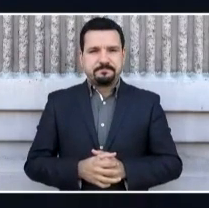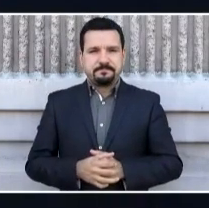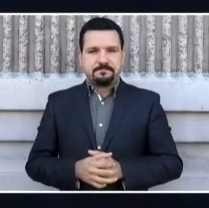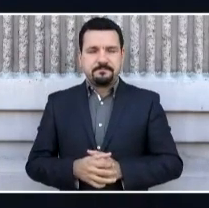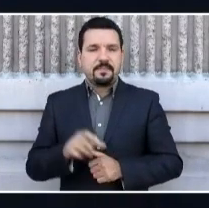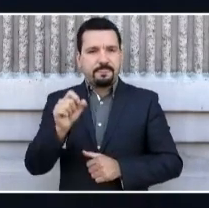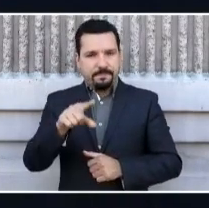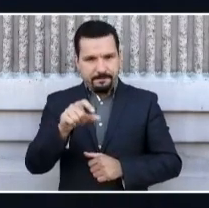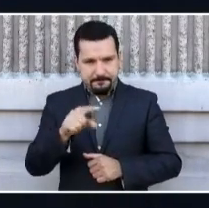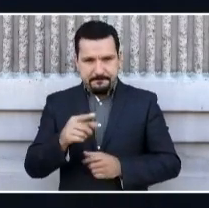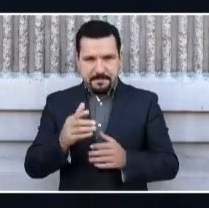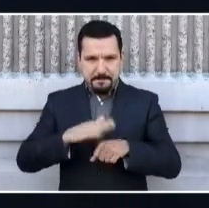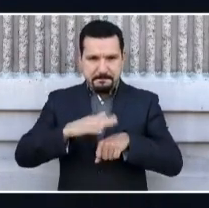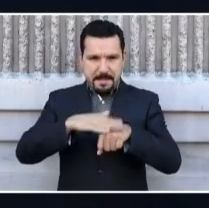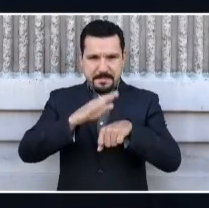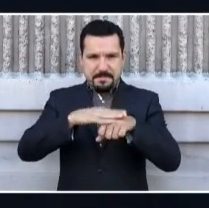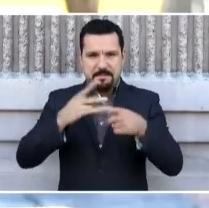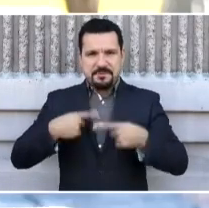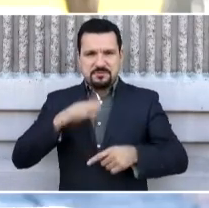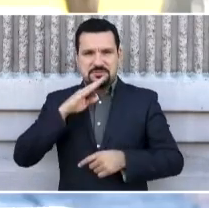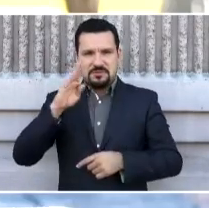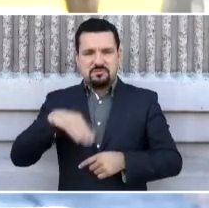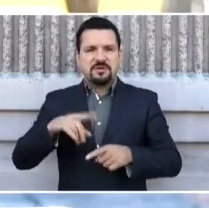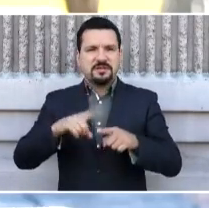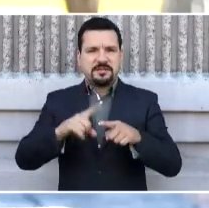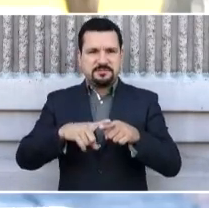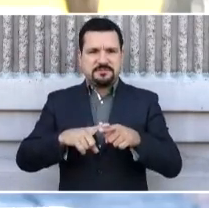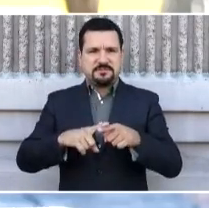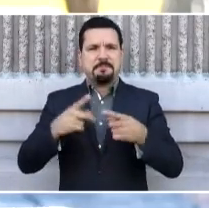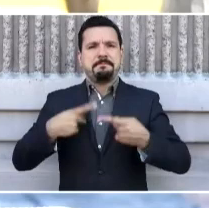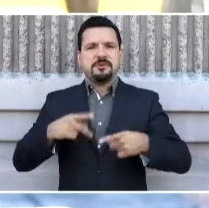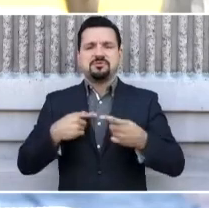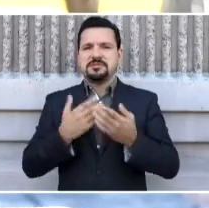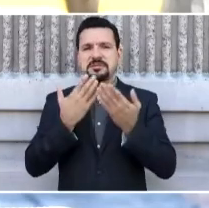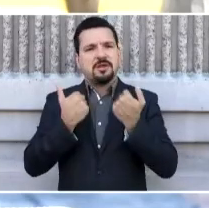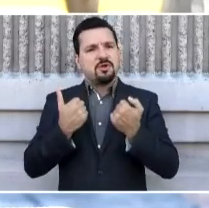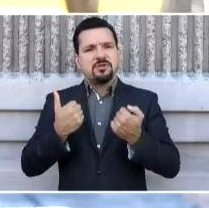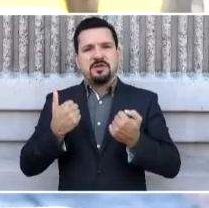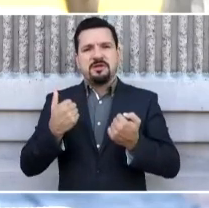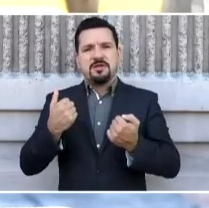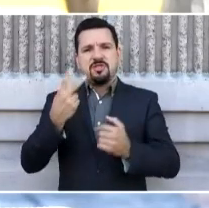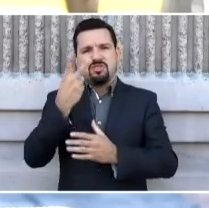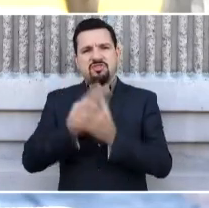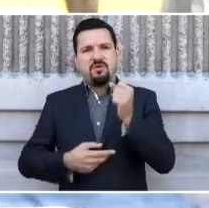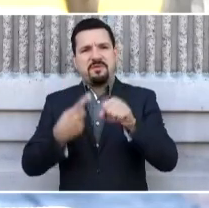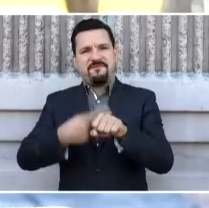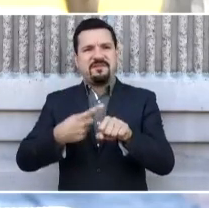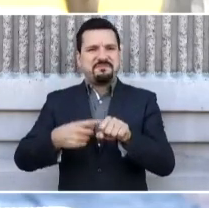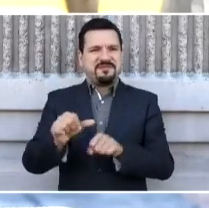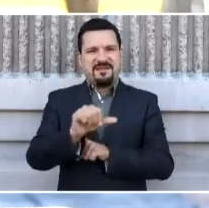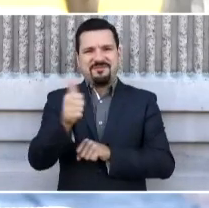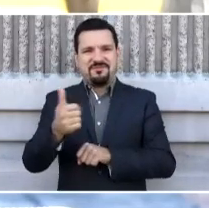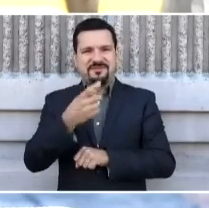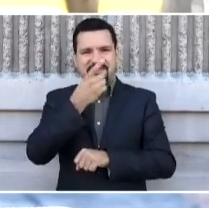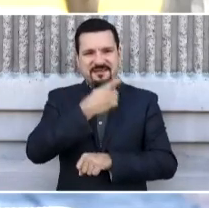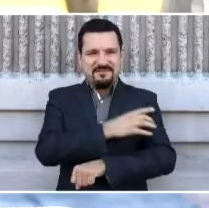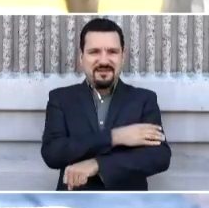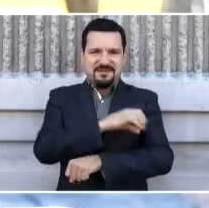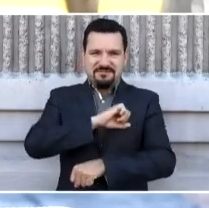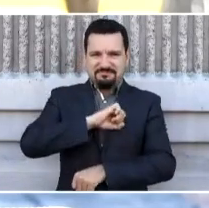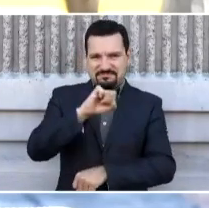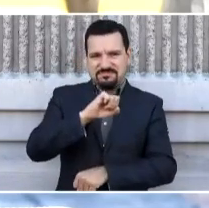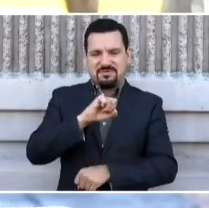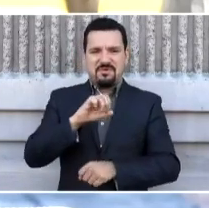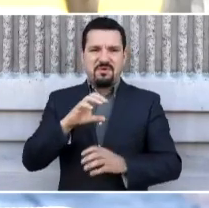Se incrementa el número de defunciones en pacientes que no tienen factores de riesgo o que no sufren de